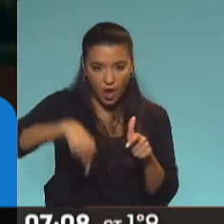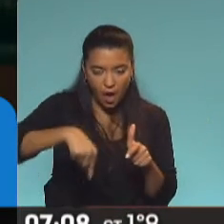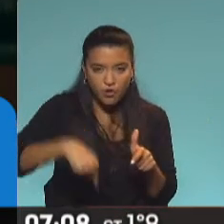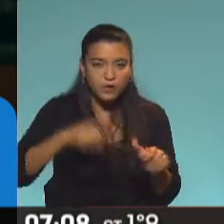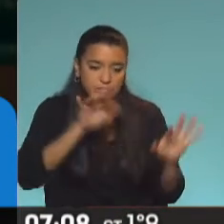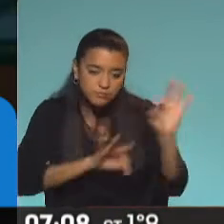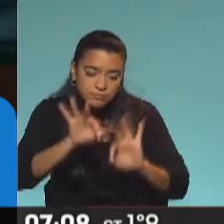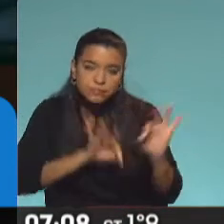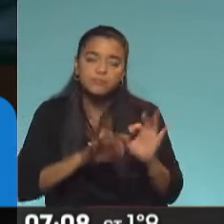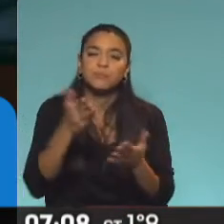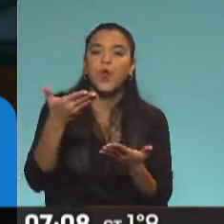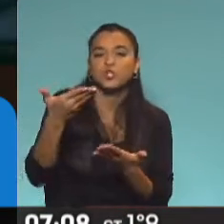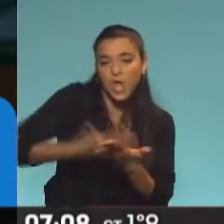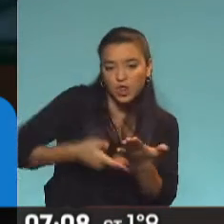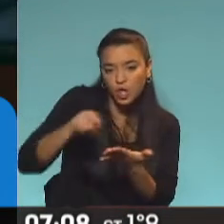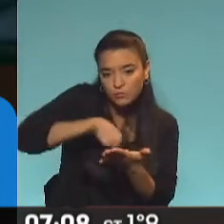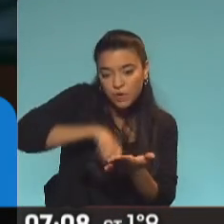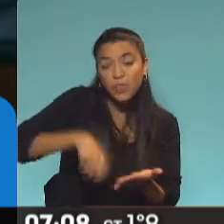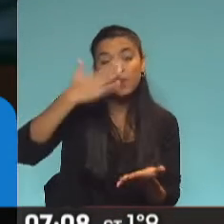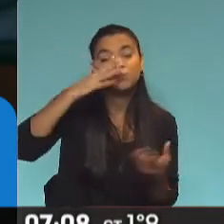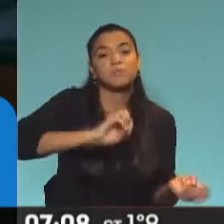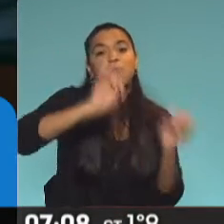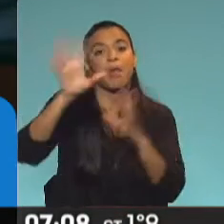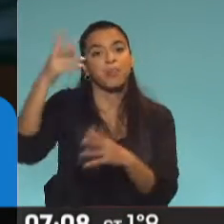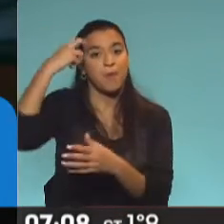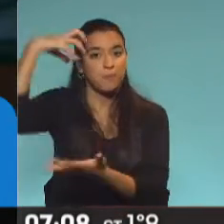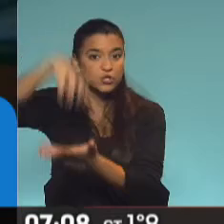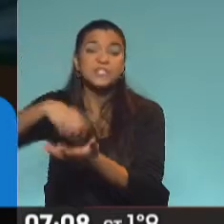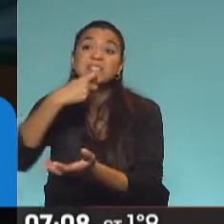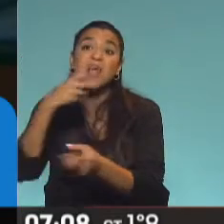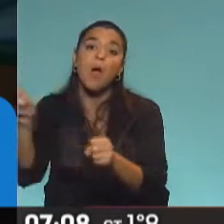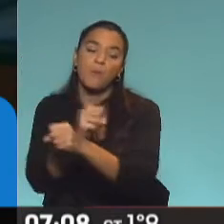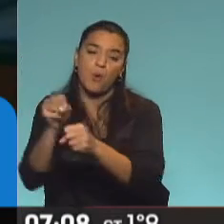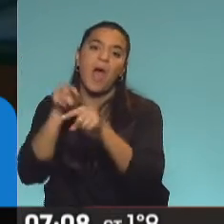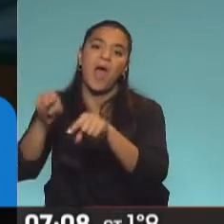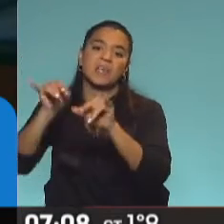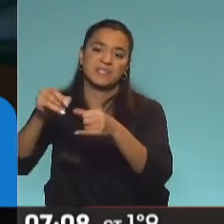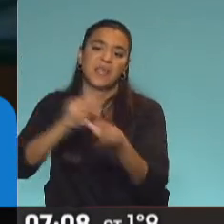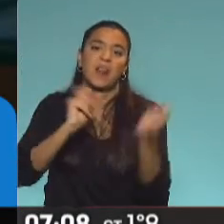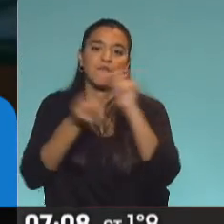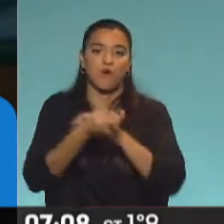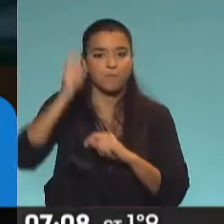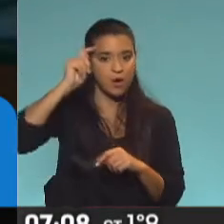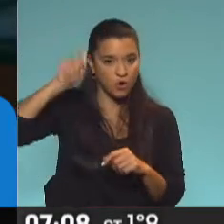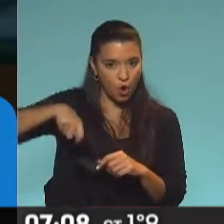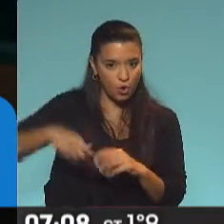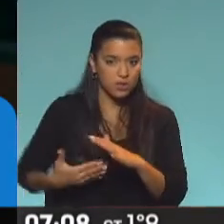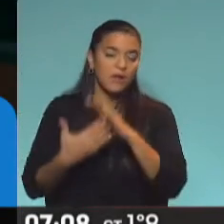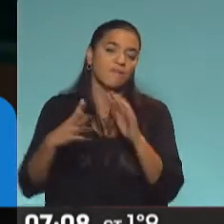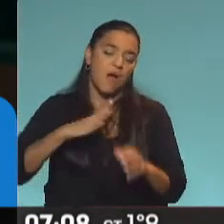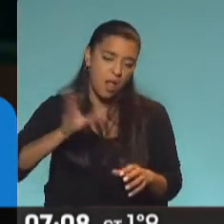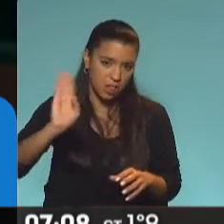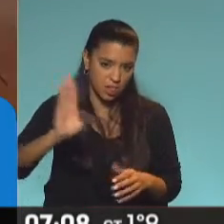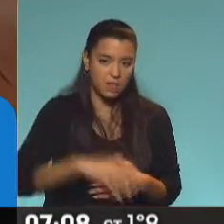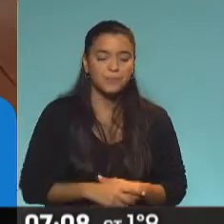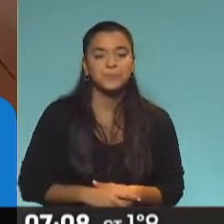a elaborar un proyecto que luego va a ir al Congreso y si es aprobado procederá a la reforma de la Corte. Mirá lo lejos que estamos de una